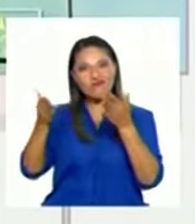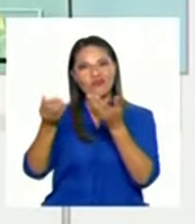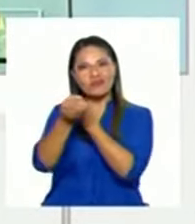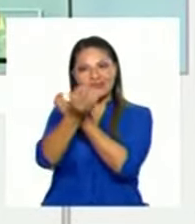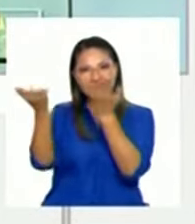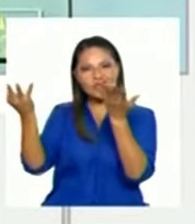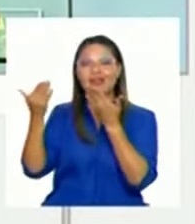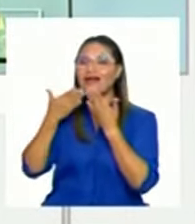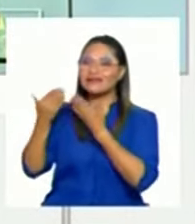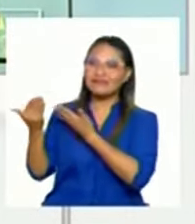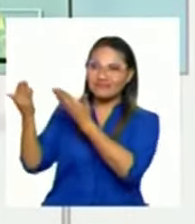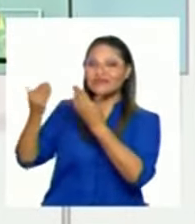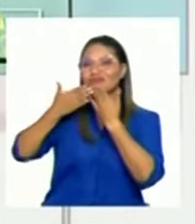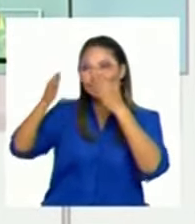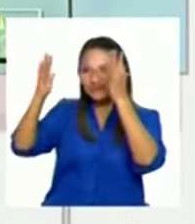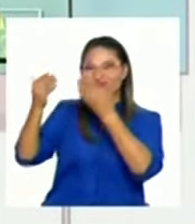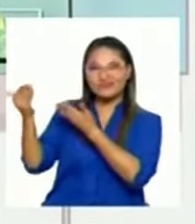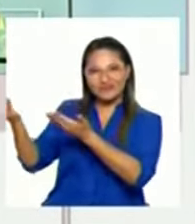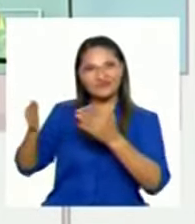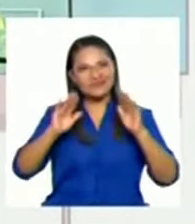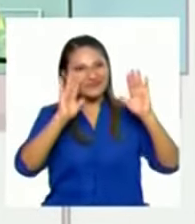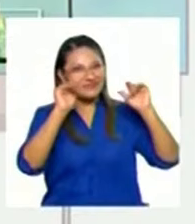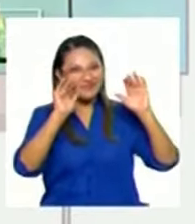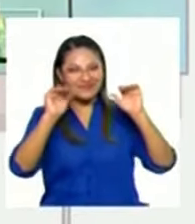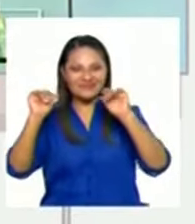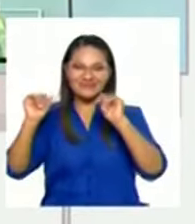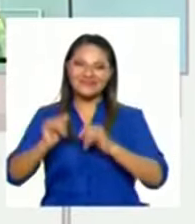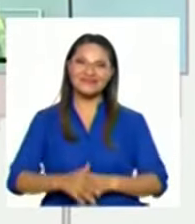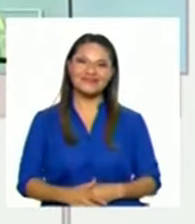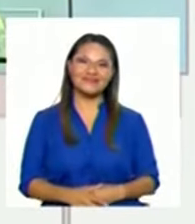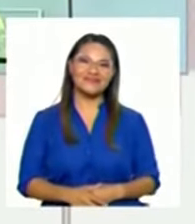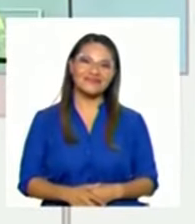Luchito, adelante. Buen programa, Lucho. Buenas noches. Chao, chao. Gracias a ambos.